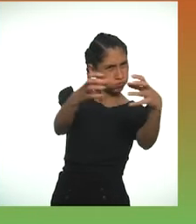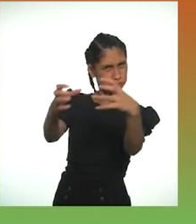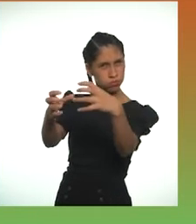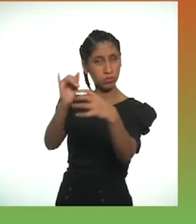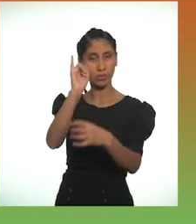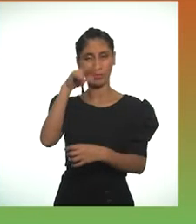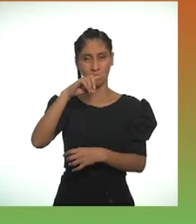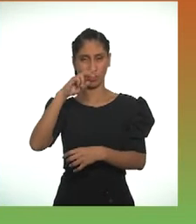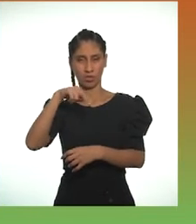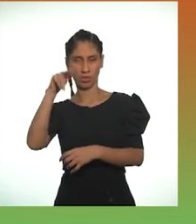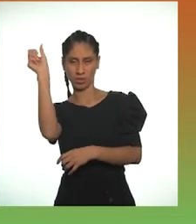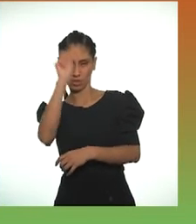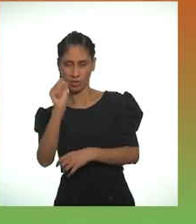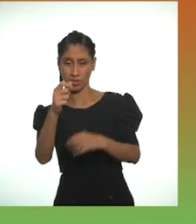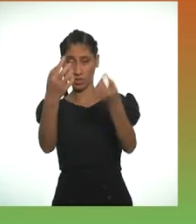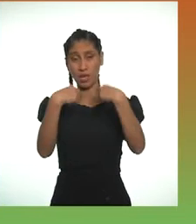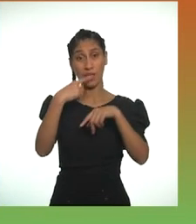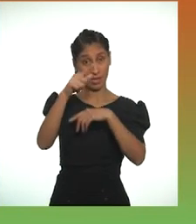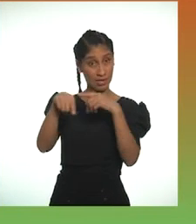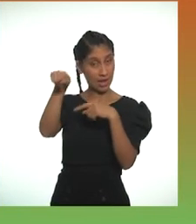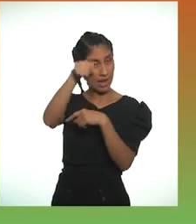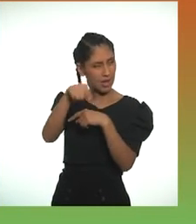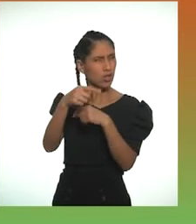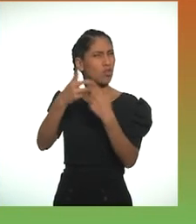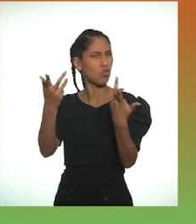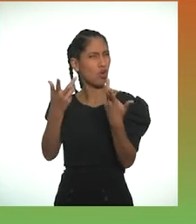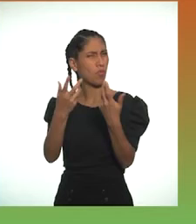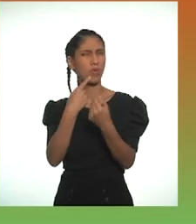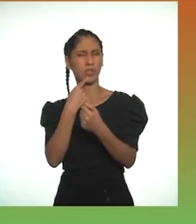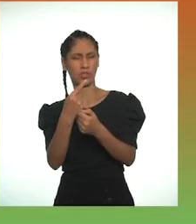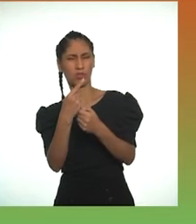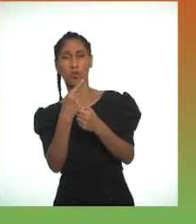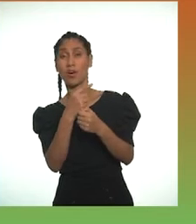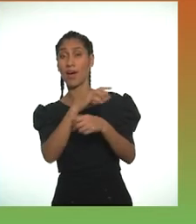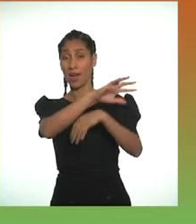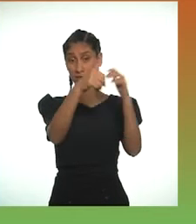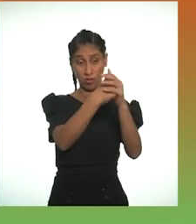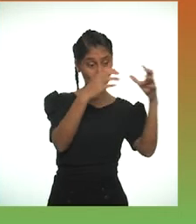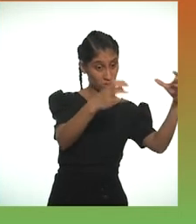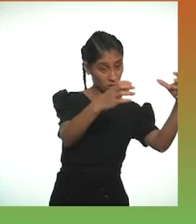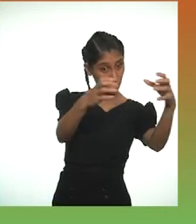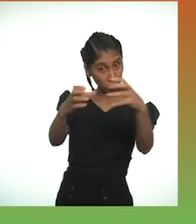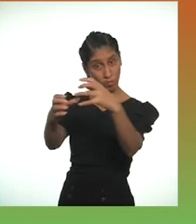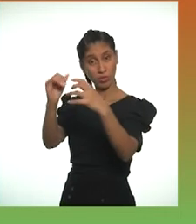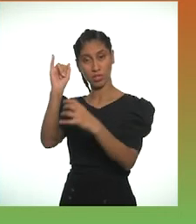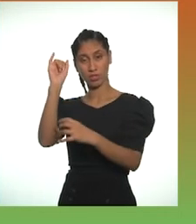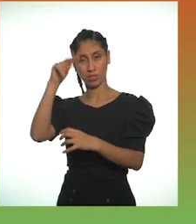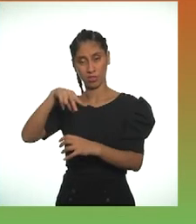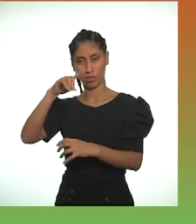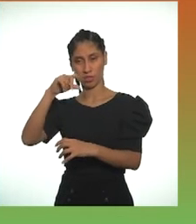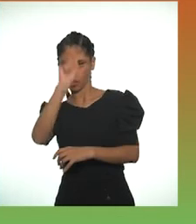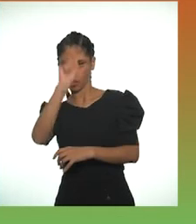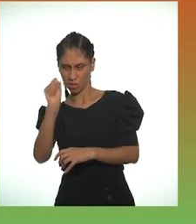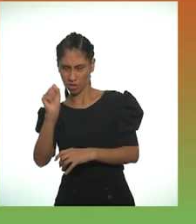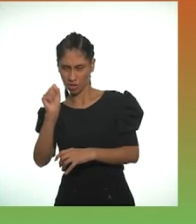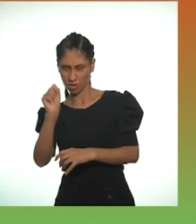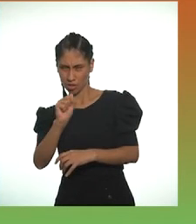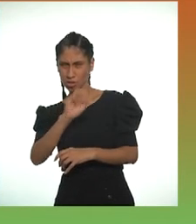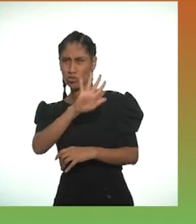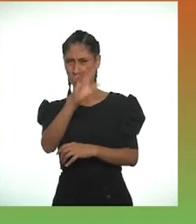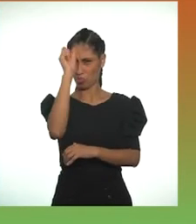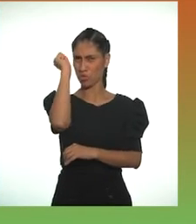esos años se dio reconocimiento jurídico a las comunidades indígenas. Se creó